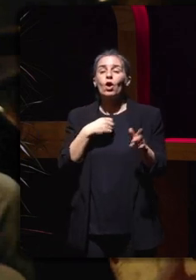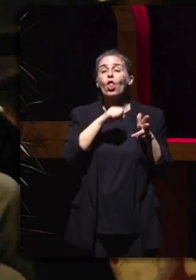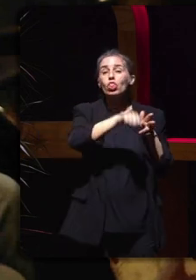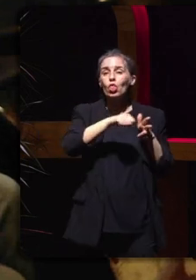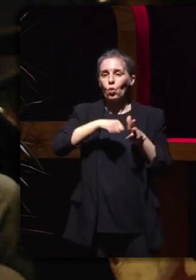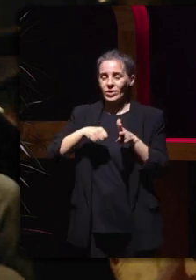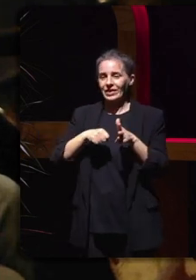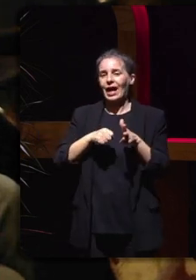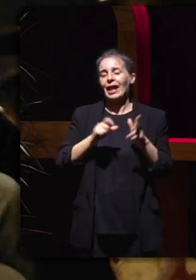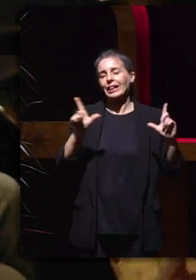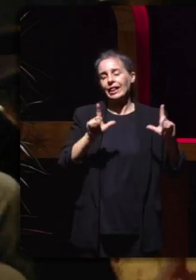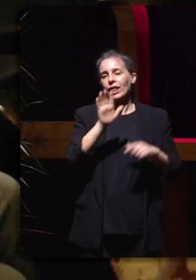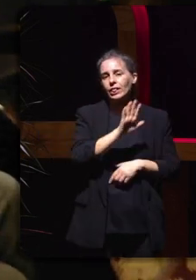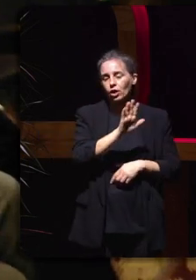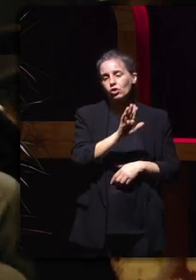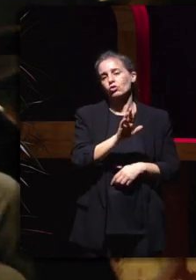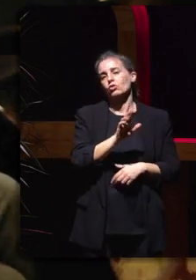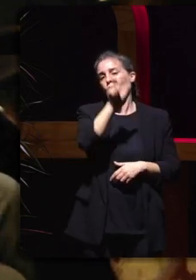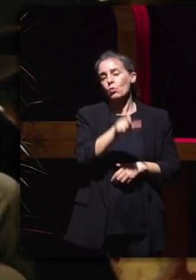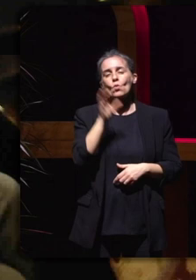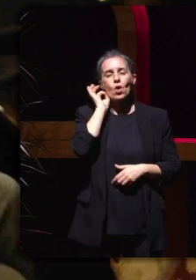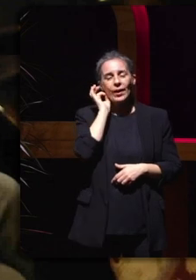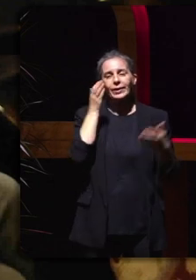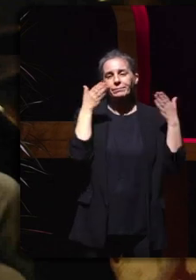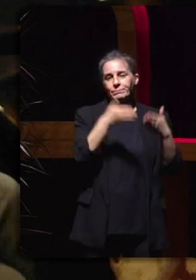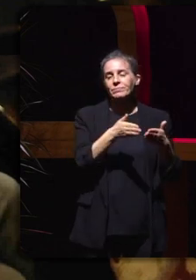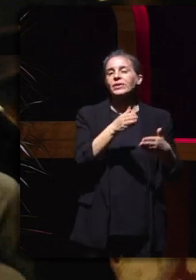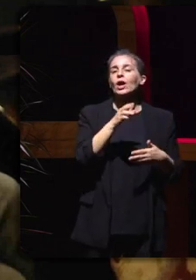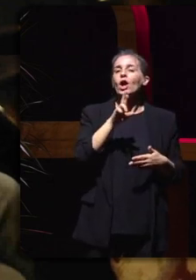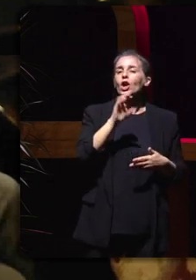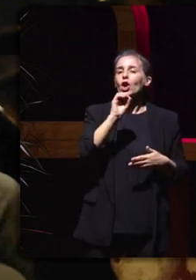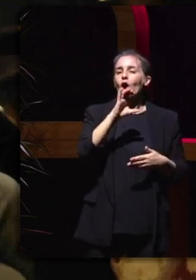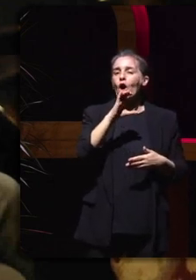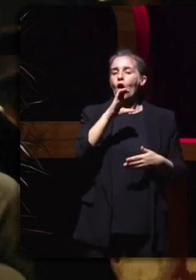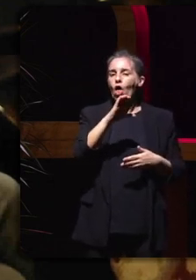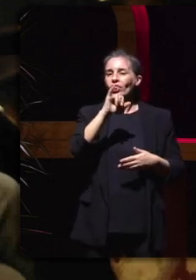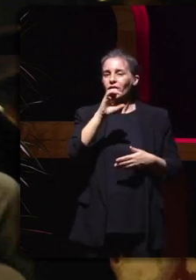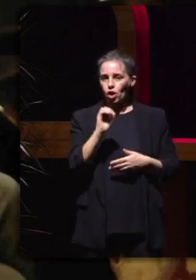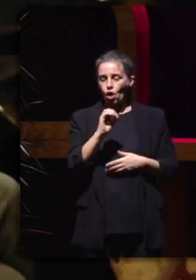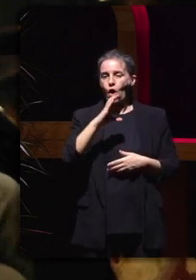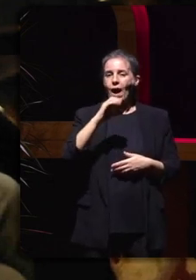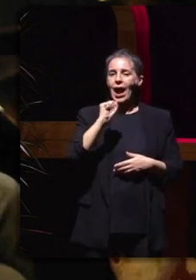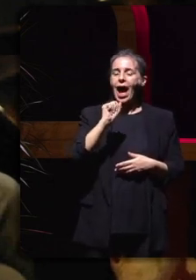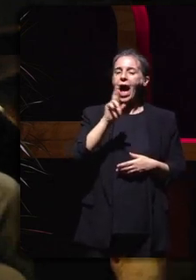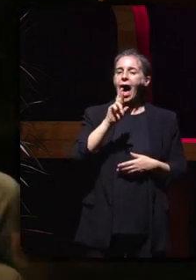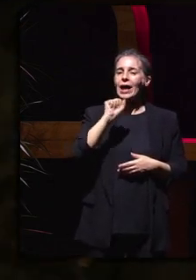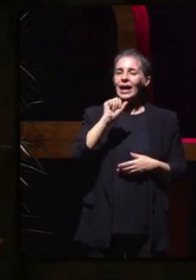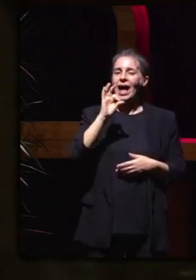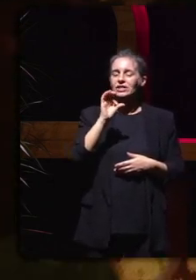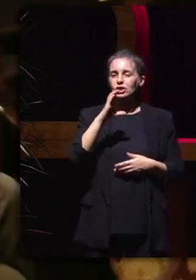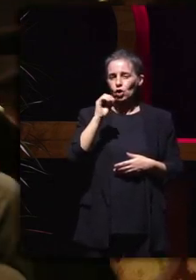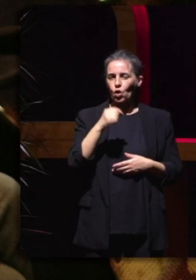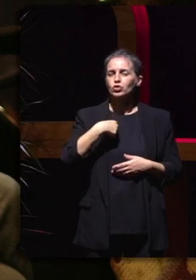de telecinco de Rocío Carrasco tú en un inicio fuiste bastante crítica en un artículo de vanity fair